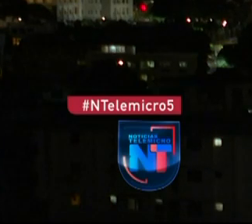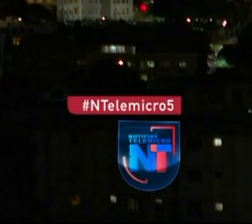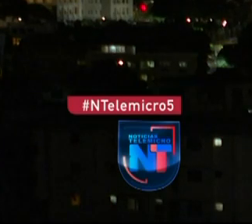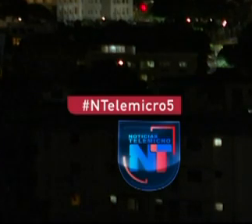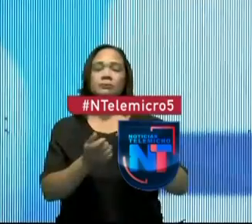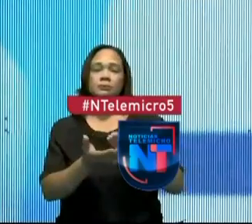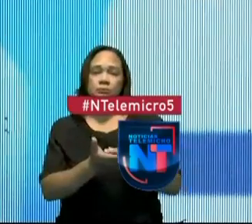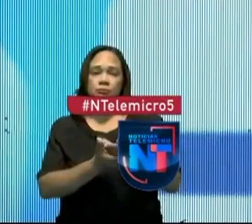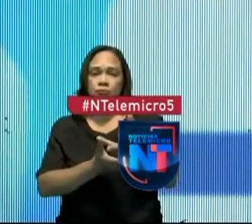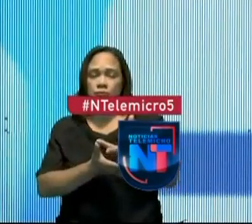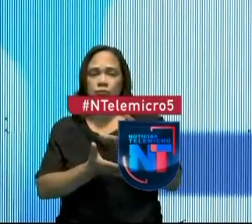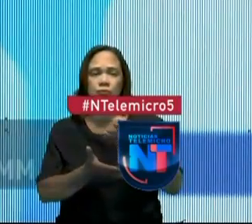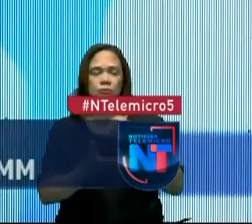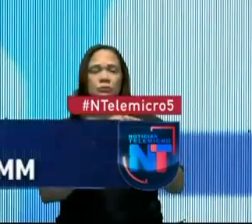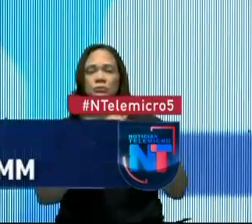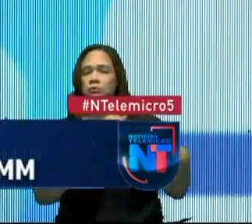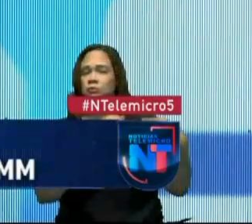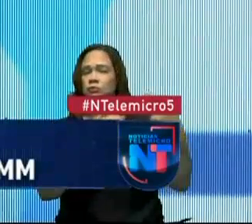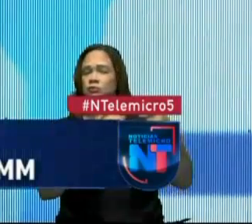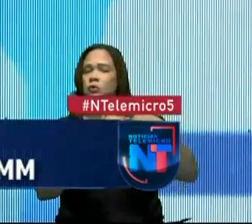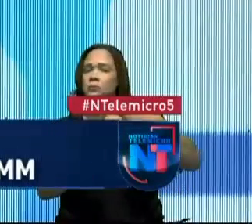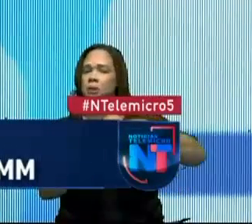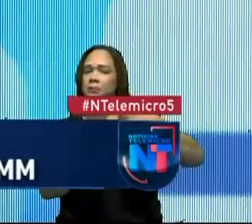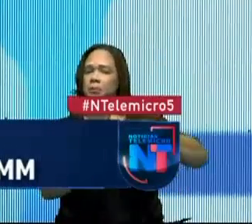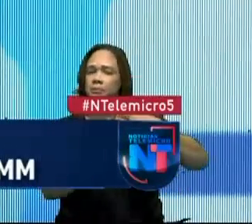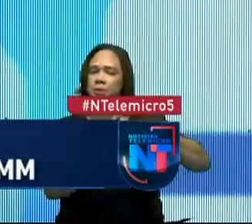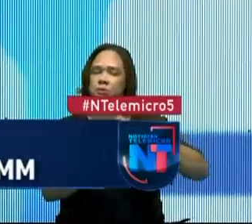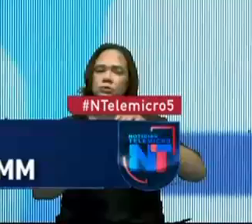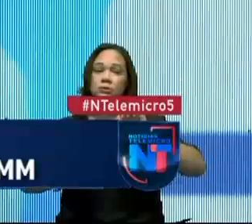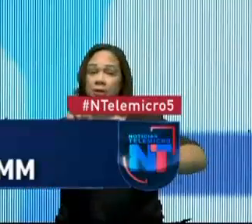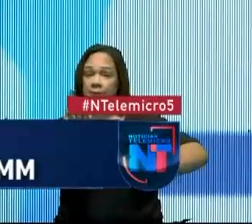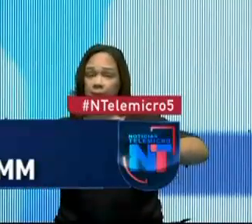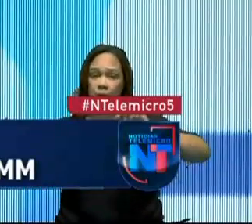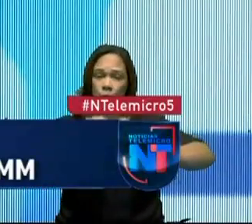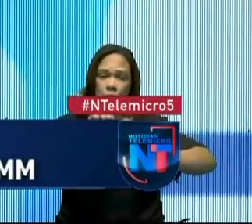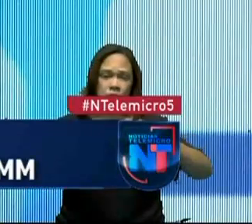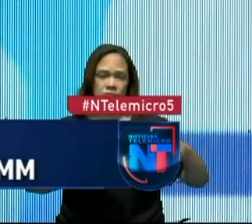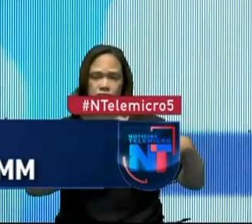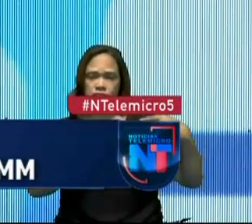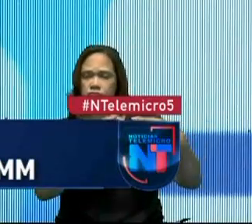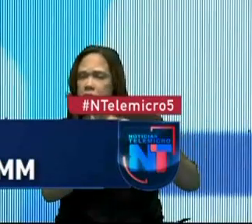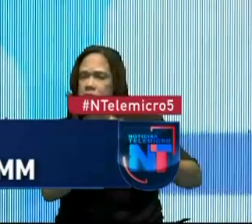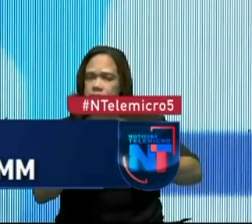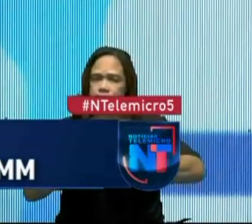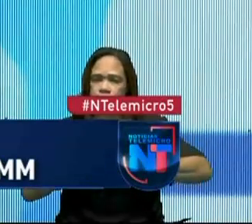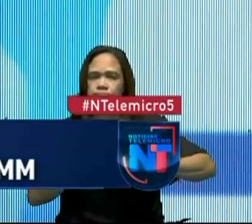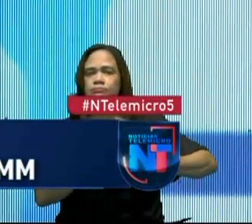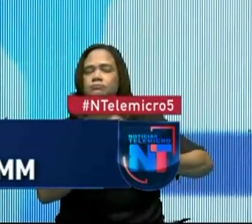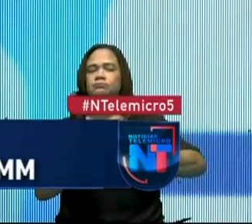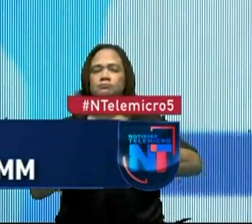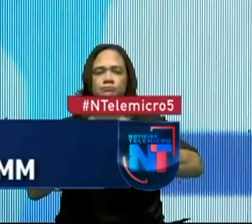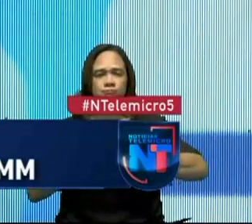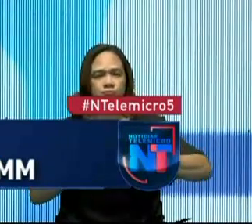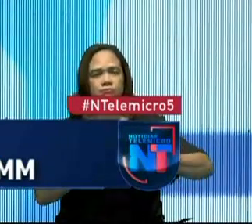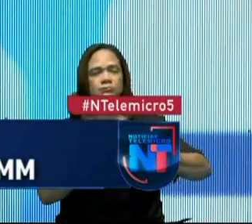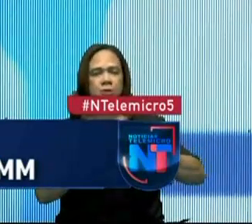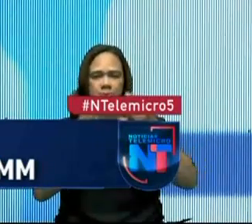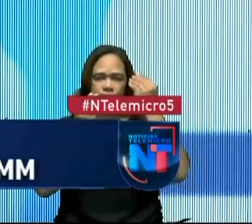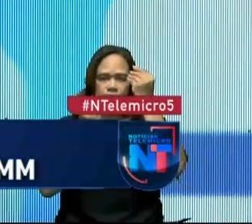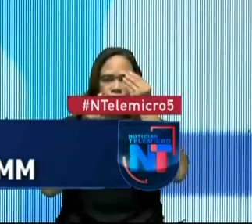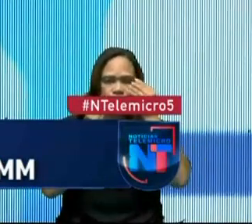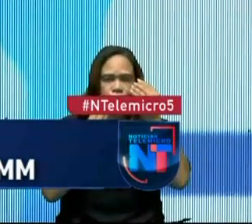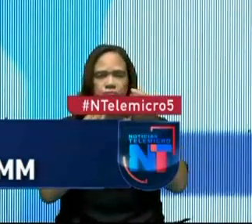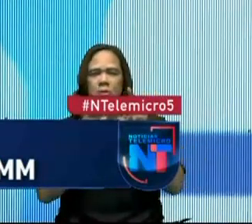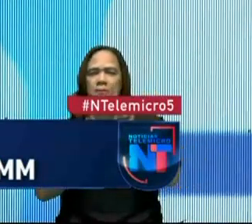semanal después de muchos meses de estudio después de muchos meses de